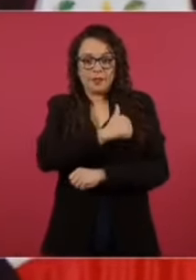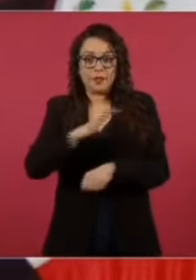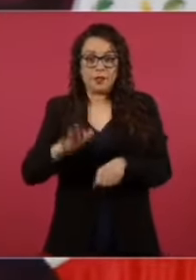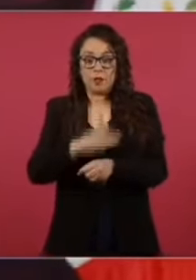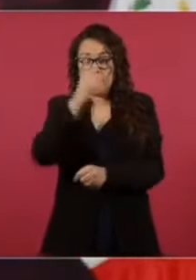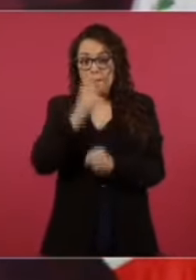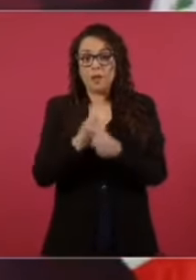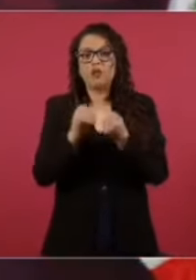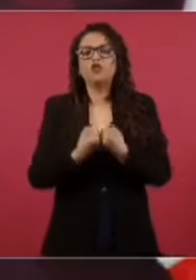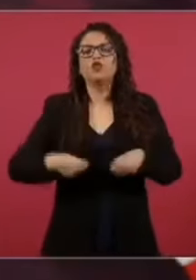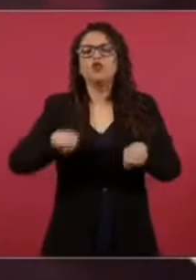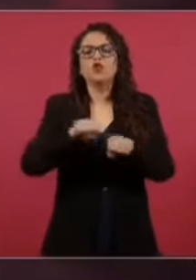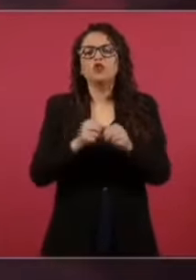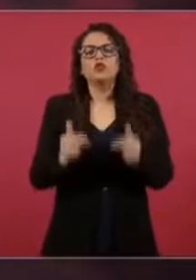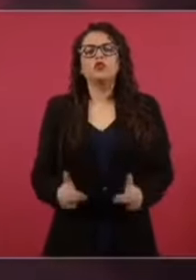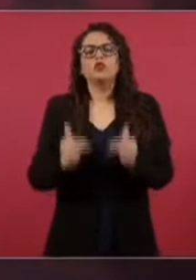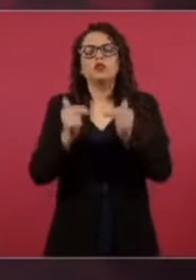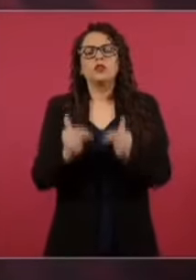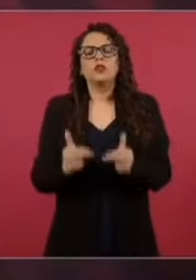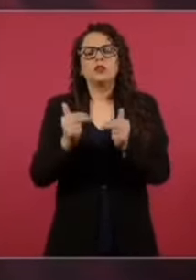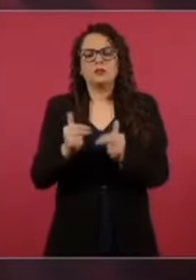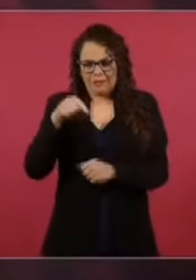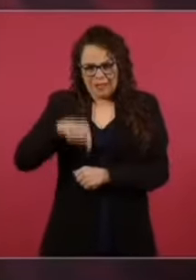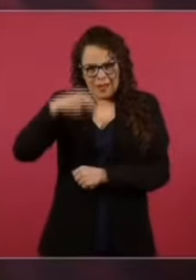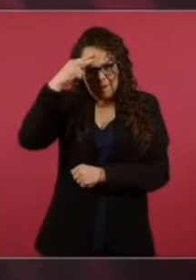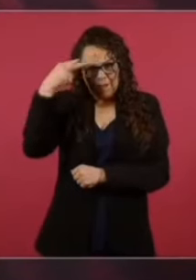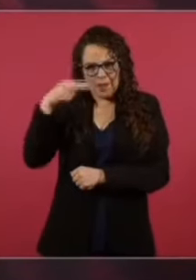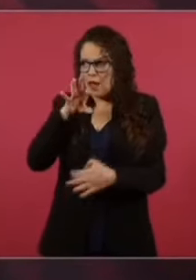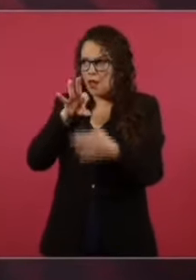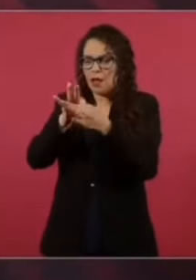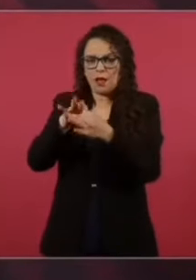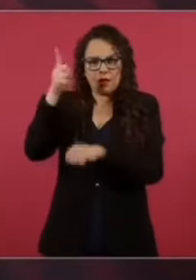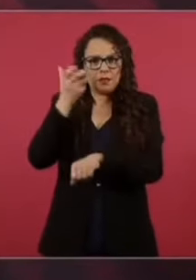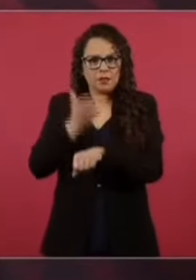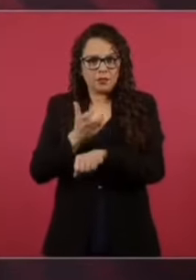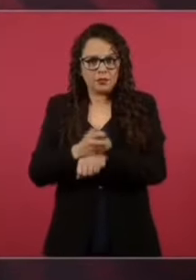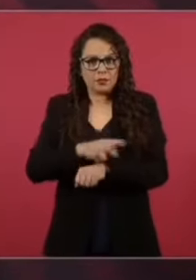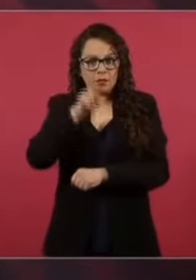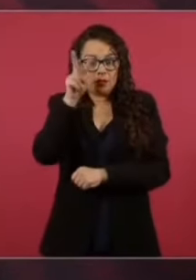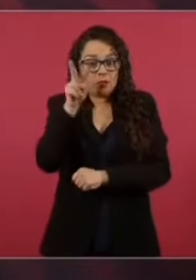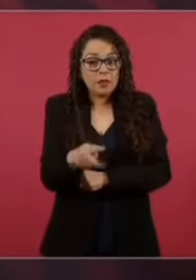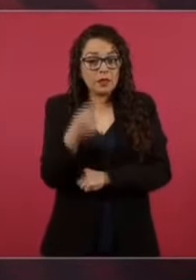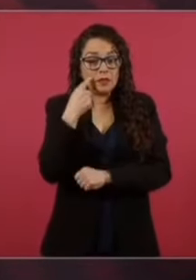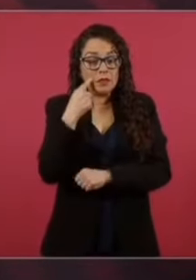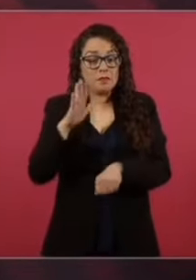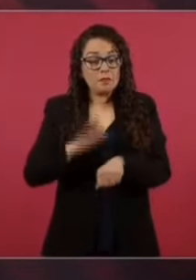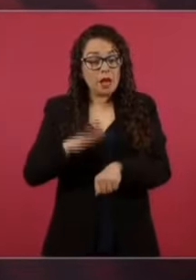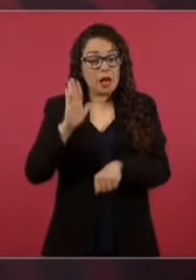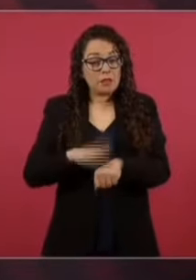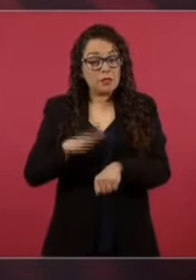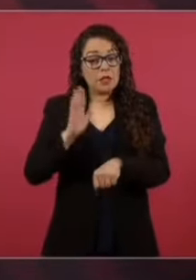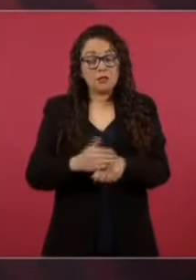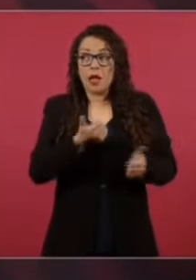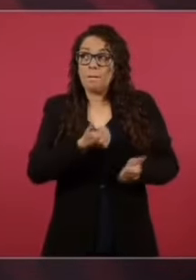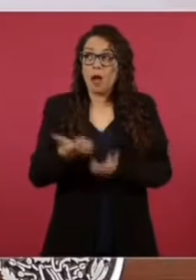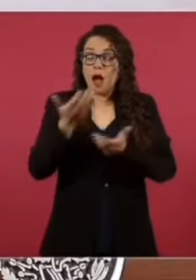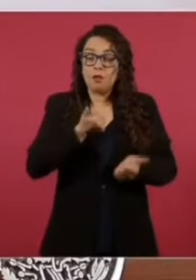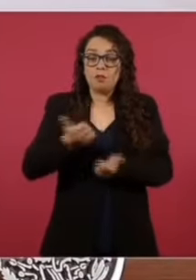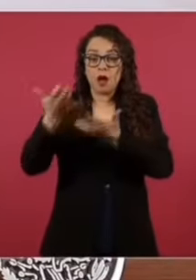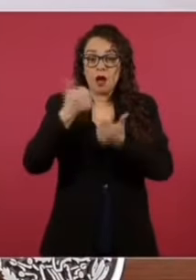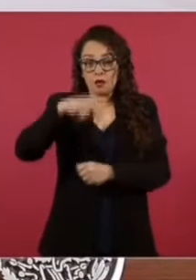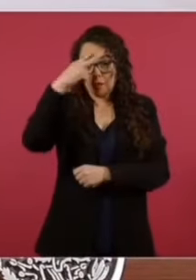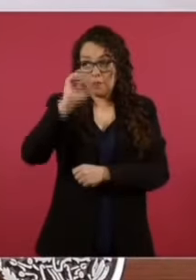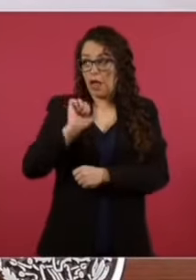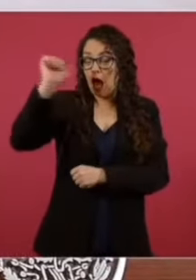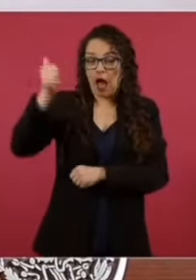socios comerciales de Estados Unidos y está creciendo mucho la exportación de México a